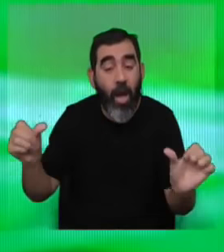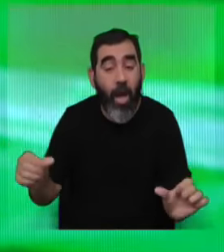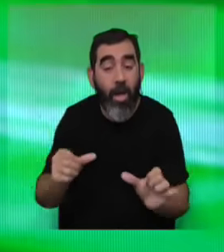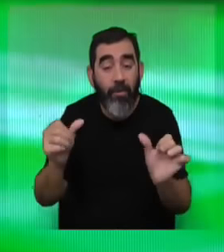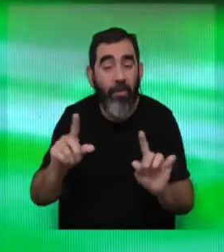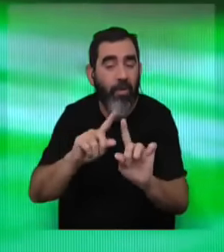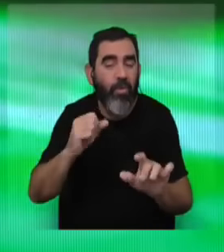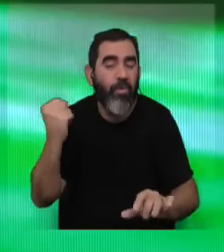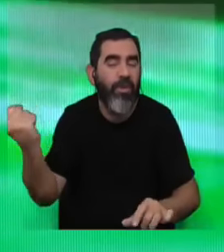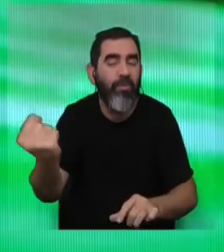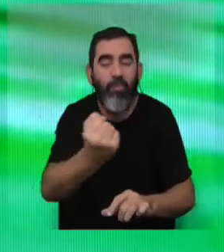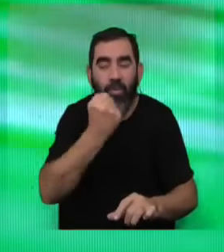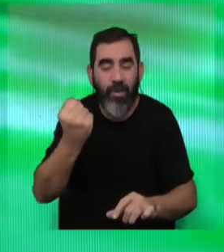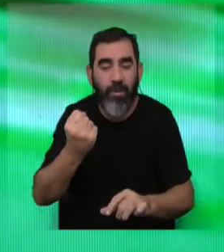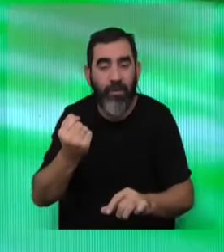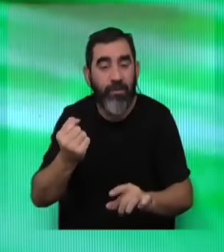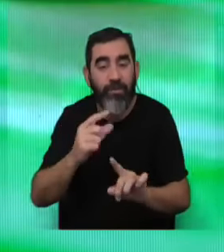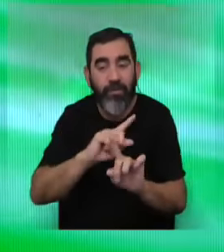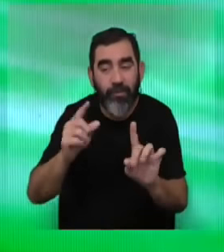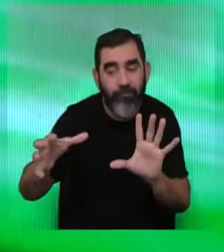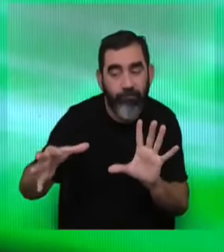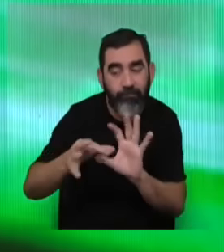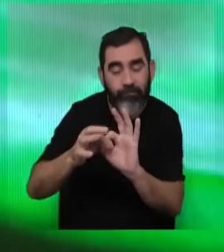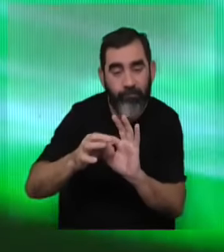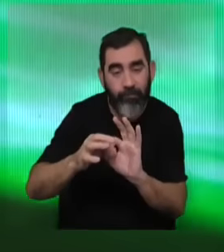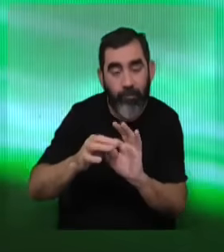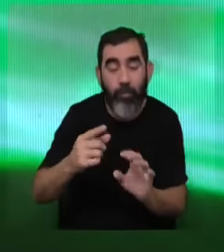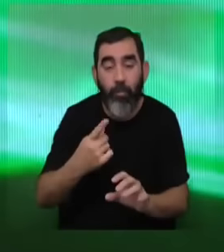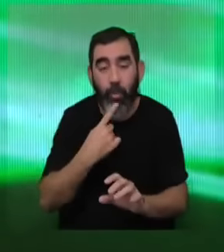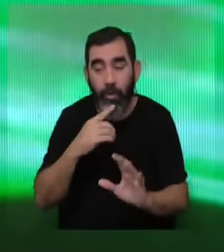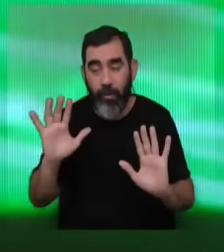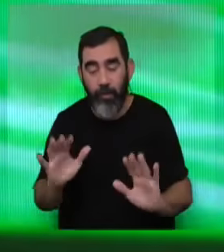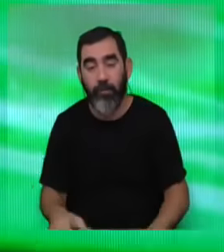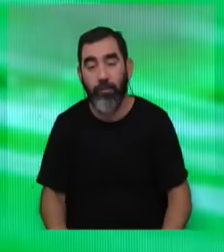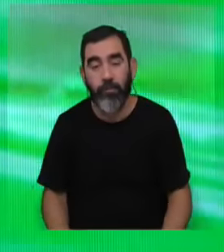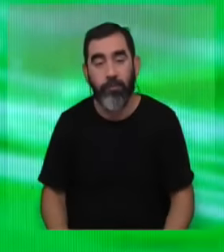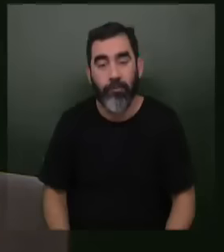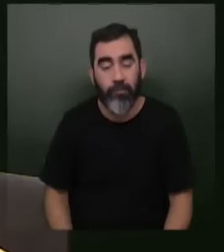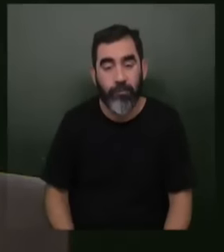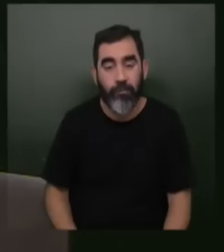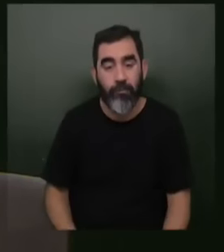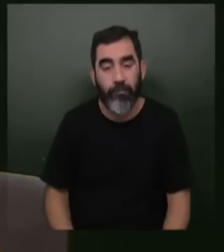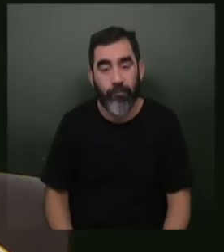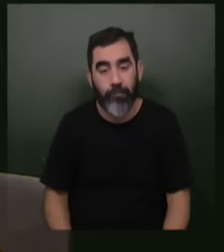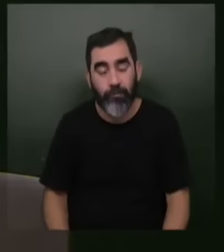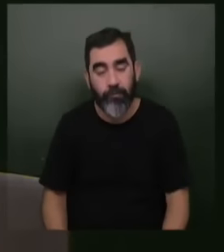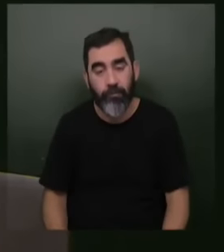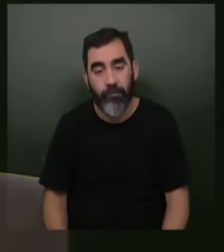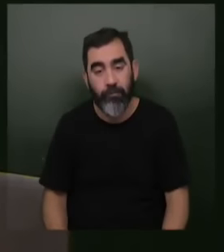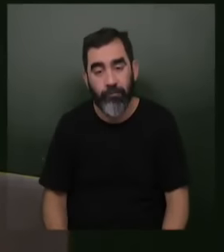no es tan importante si no lo atas o vinculas con una política claro Verónica yo te quería preguntar porque